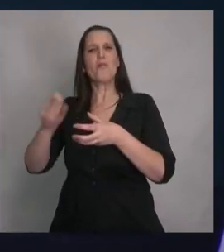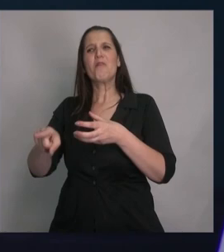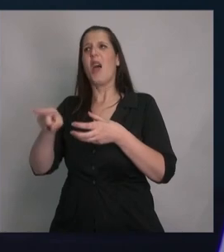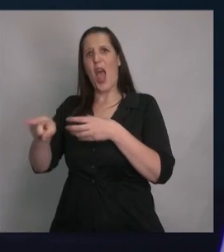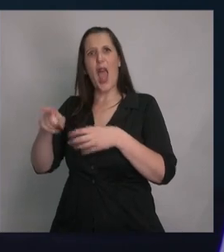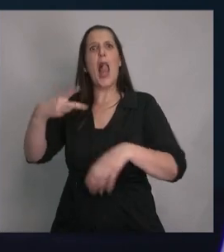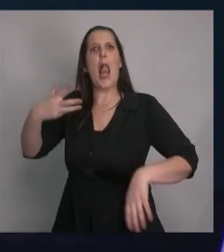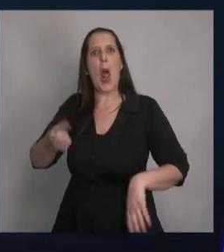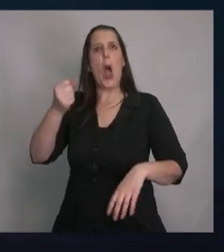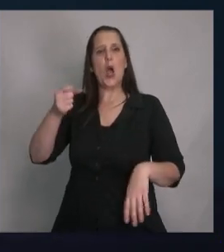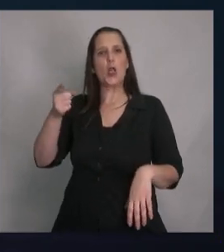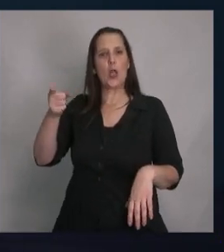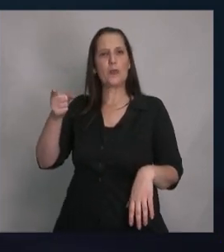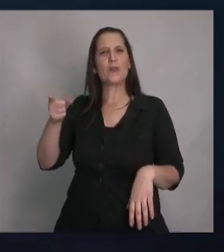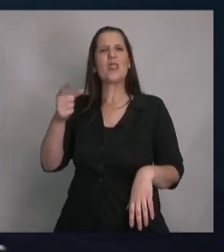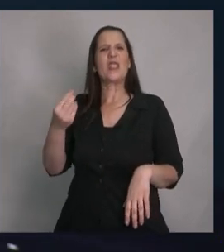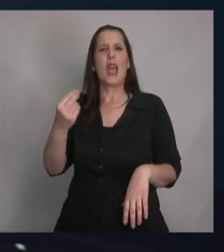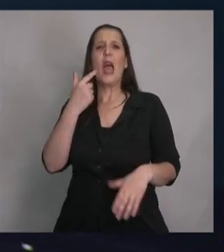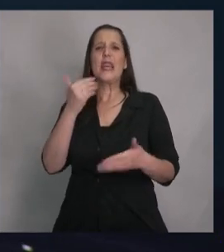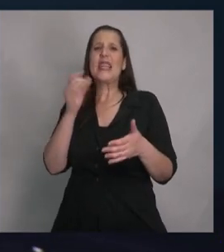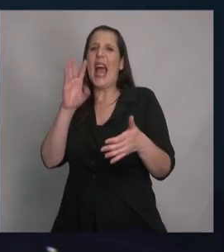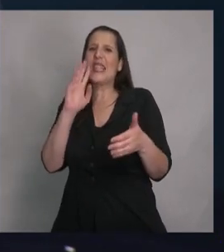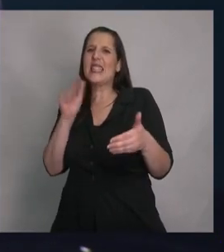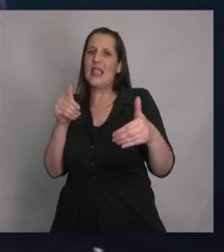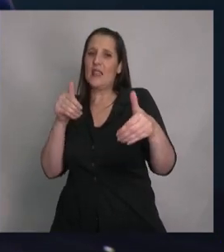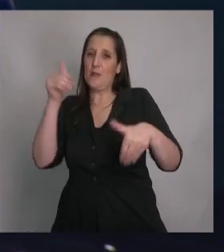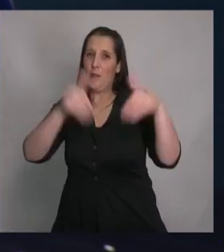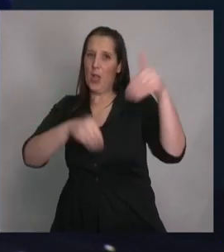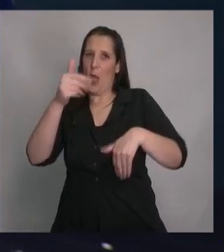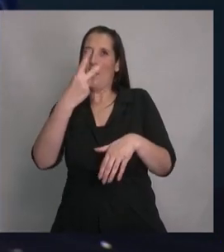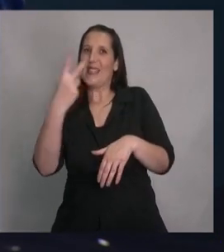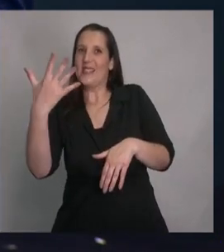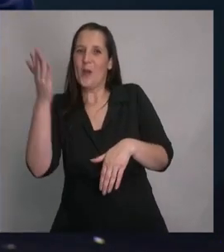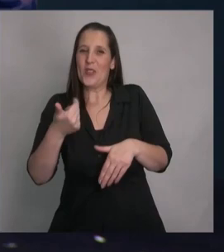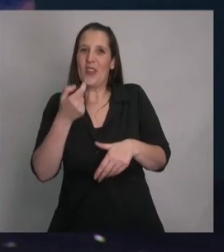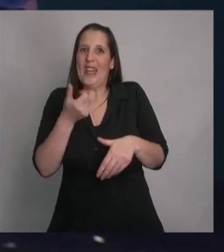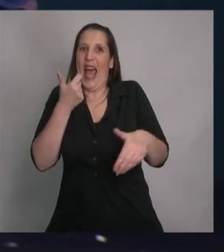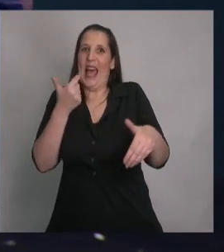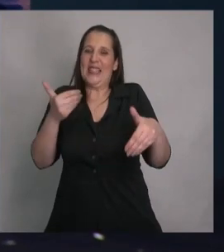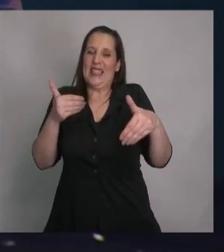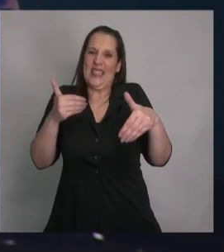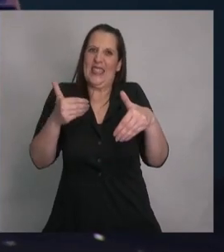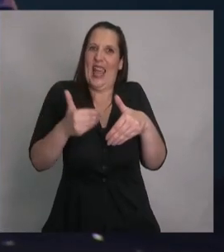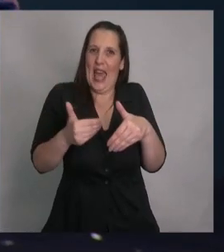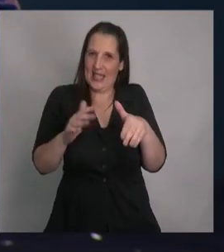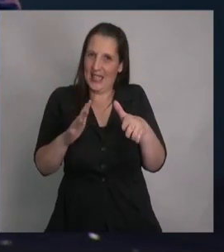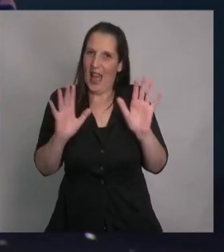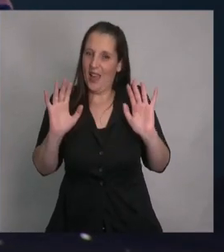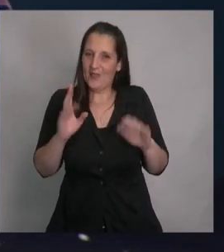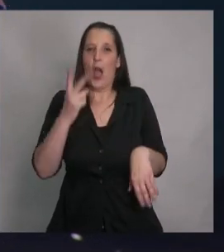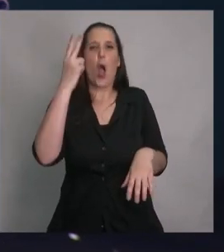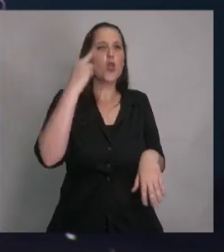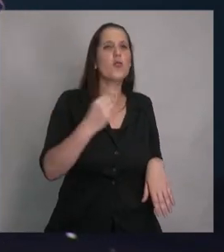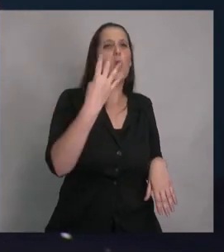logró acercarse al 25% del electorado desde una visión para la época 1948